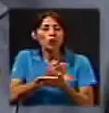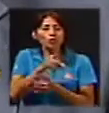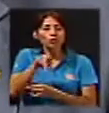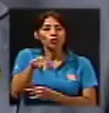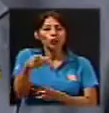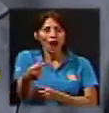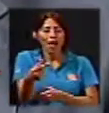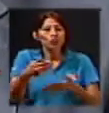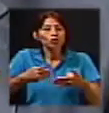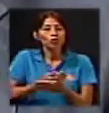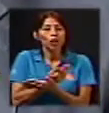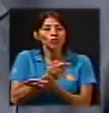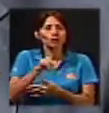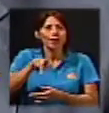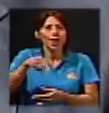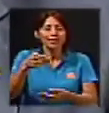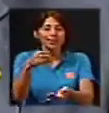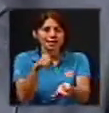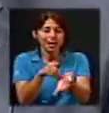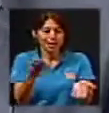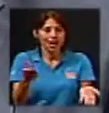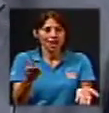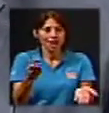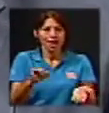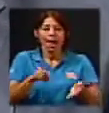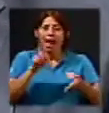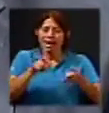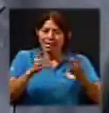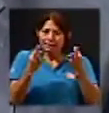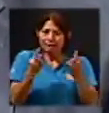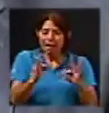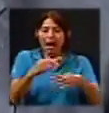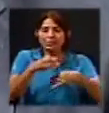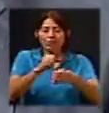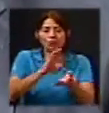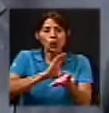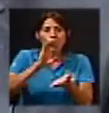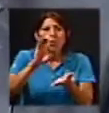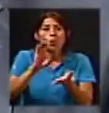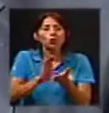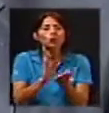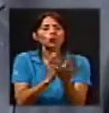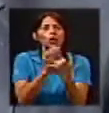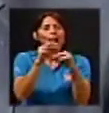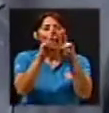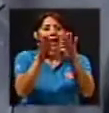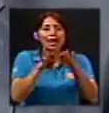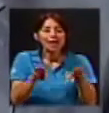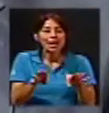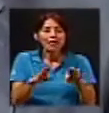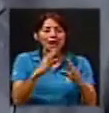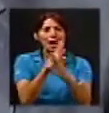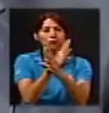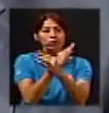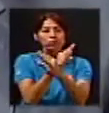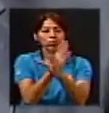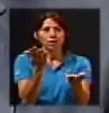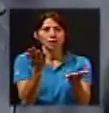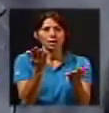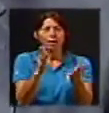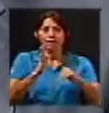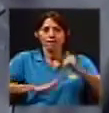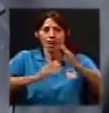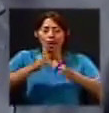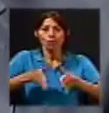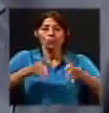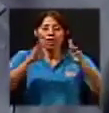buscar los cursos en línea hoy día tan importantes, teleconferencias, hay que buscar ese vínculo de la facultad con